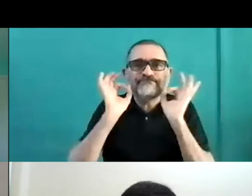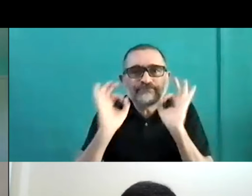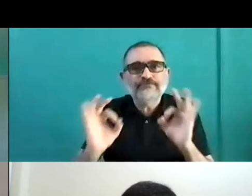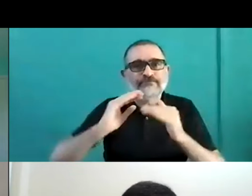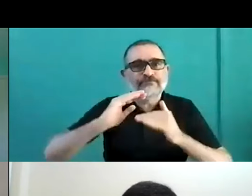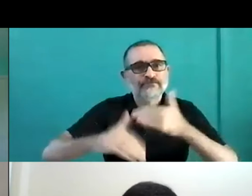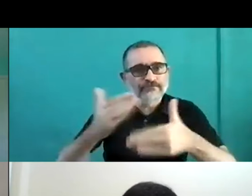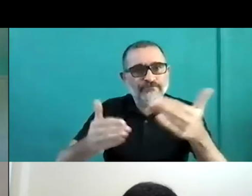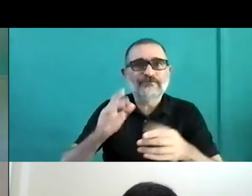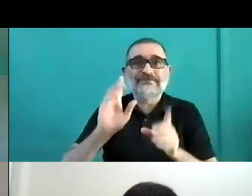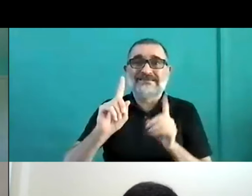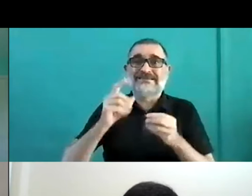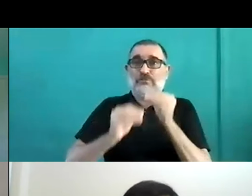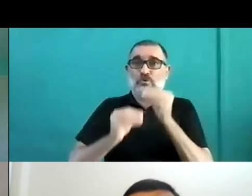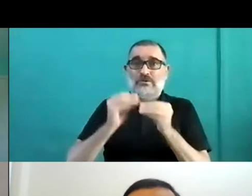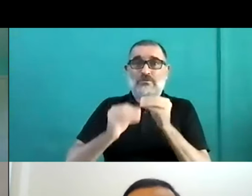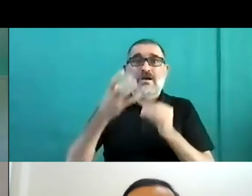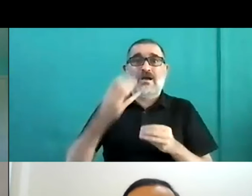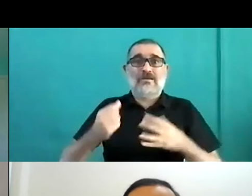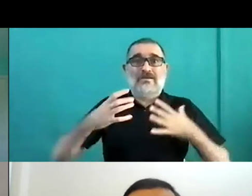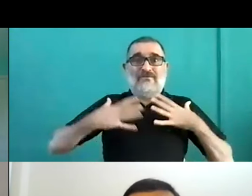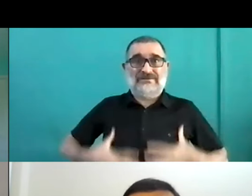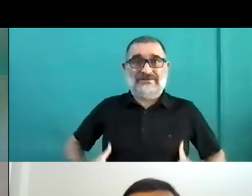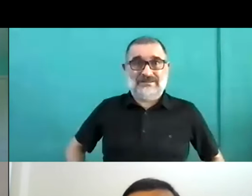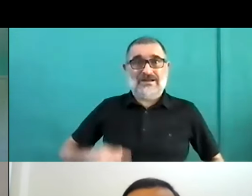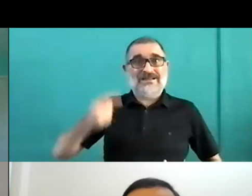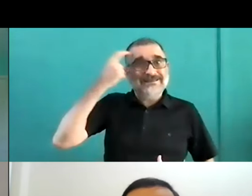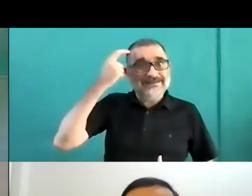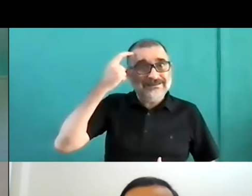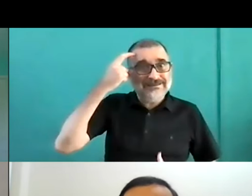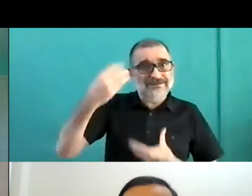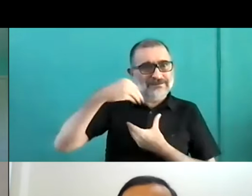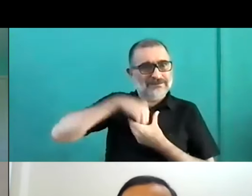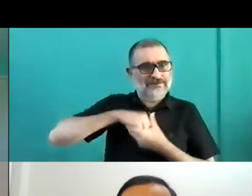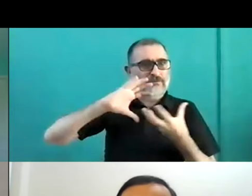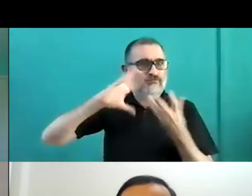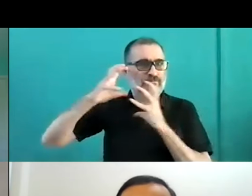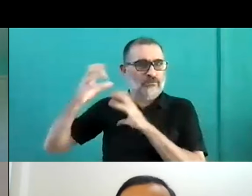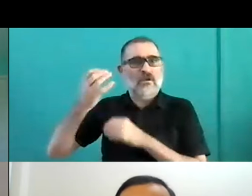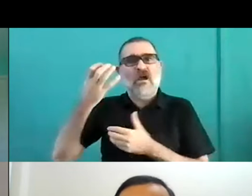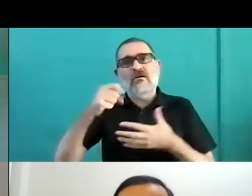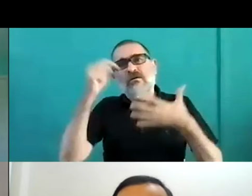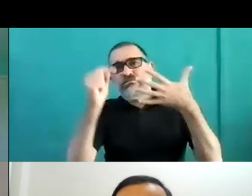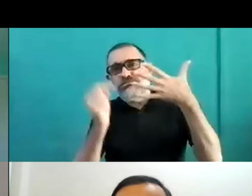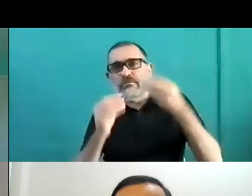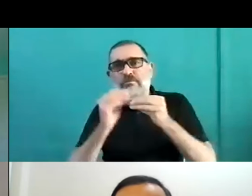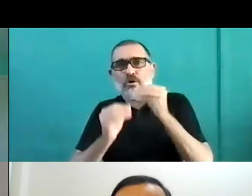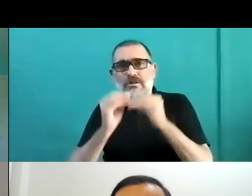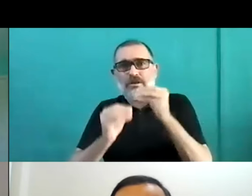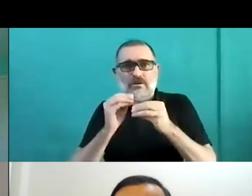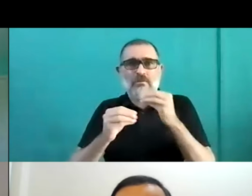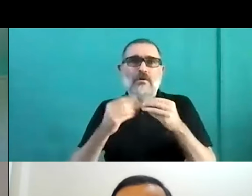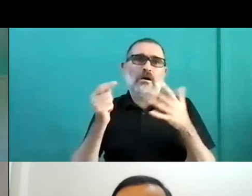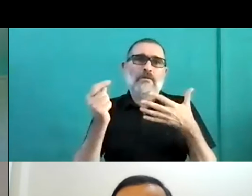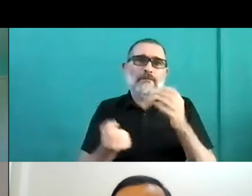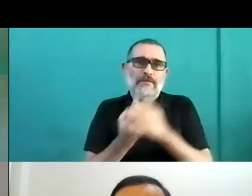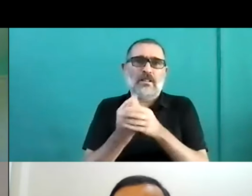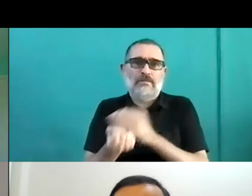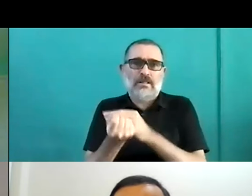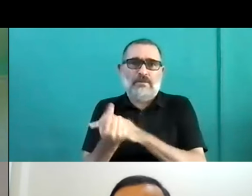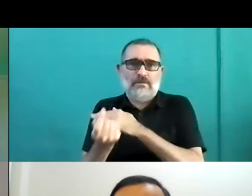también debemos estudiar y atender las consecuencias neurológicas del COVID-19, aspecto que será objeto